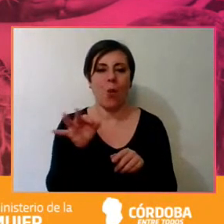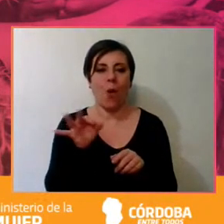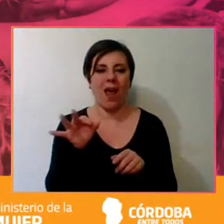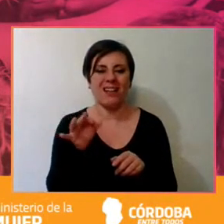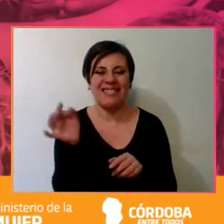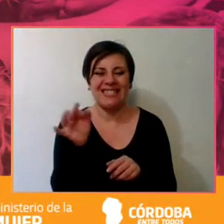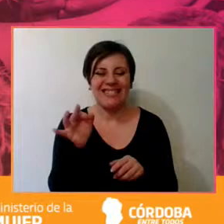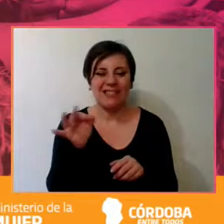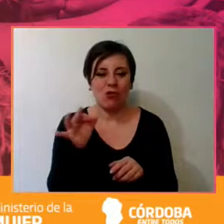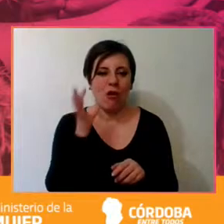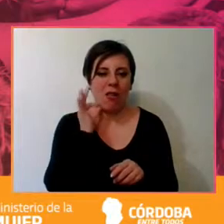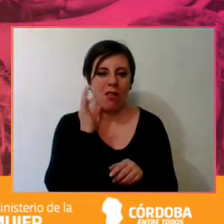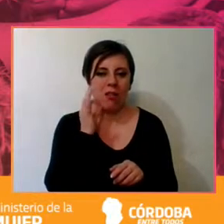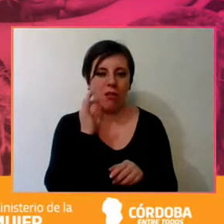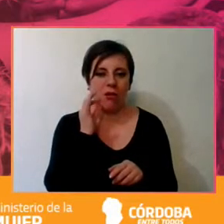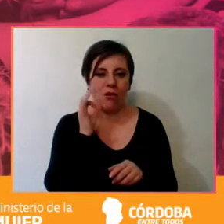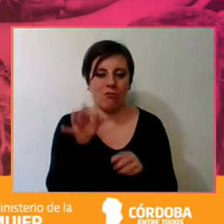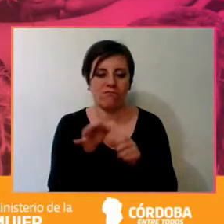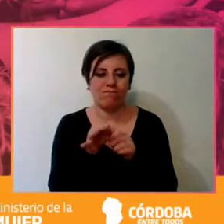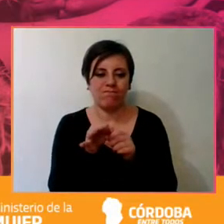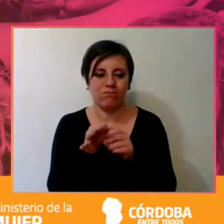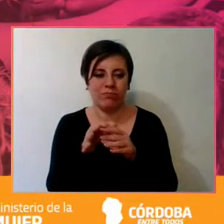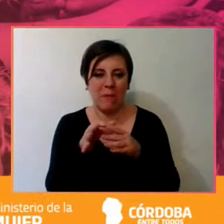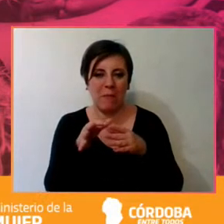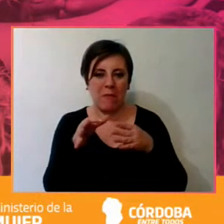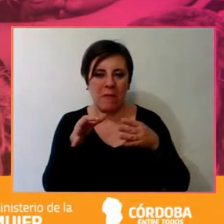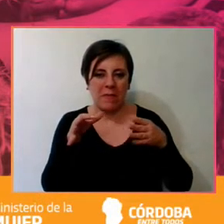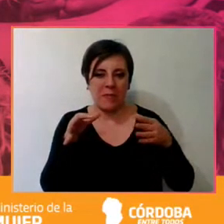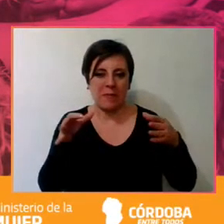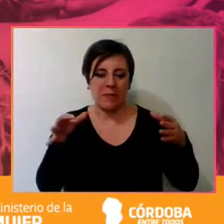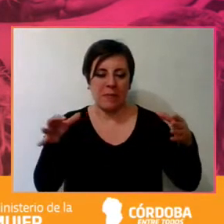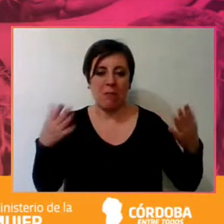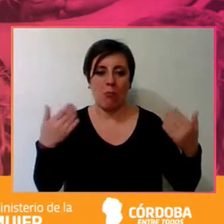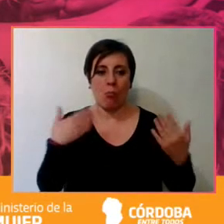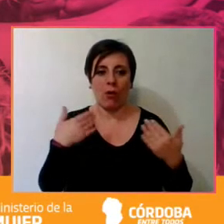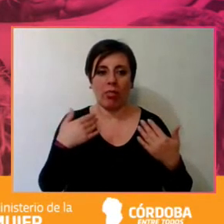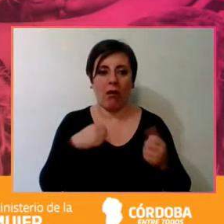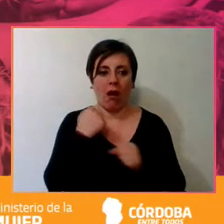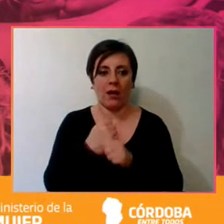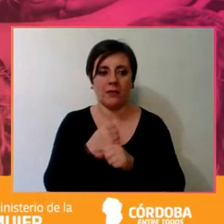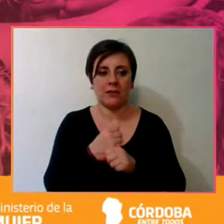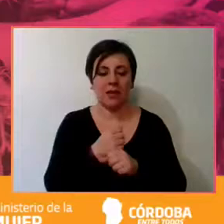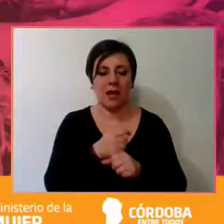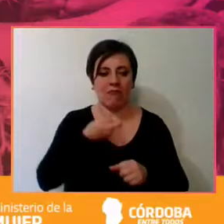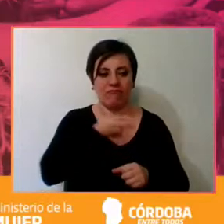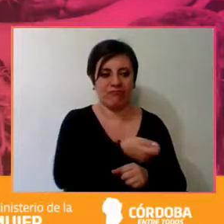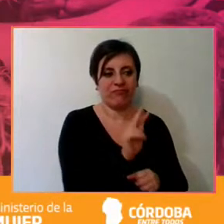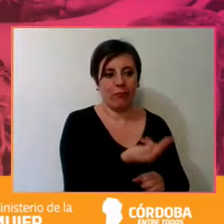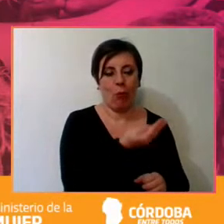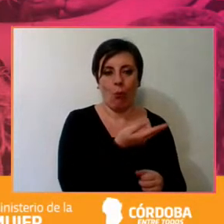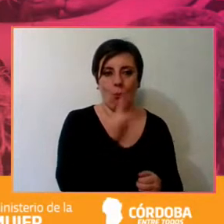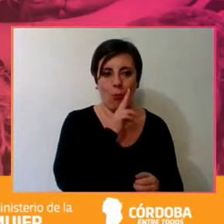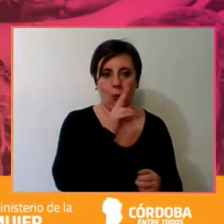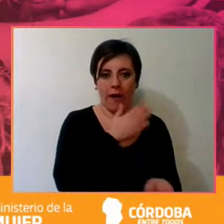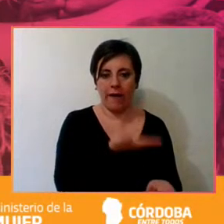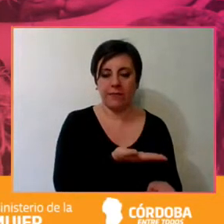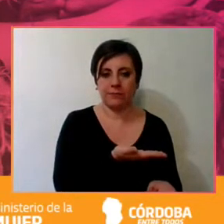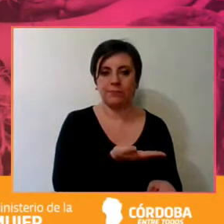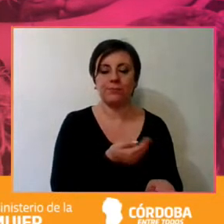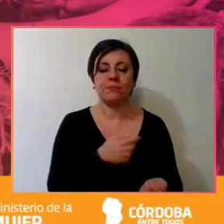chiquito de un continuo que puede terminar en el feminicidio. Entonces es muy importante comprender que nuestros